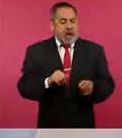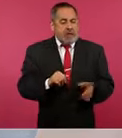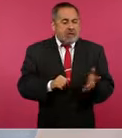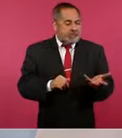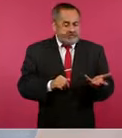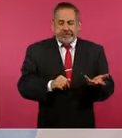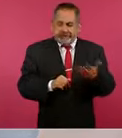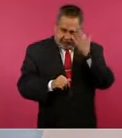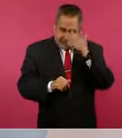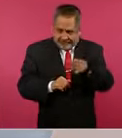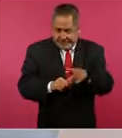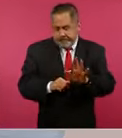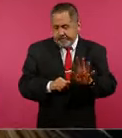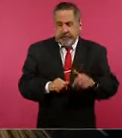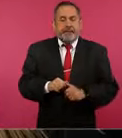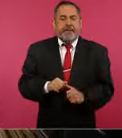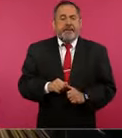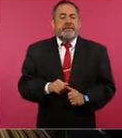pero eso